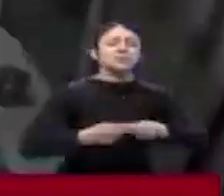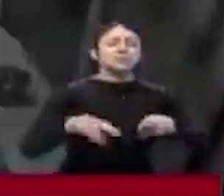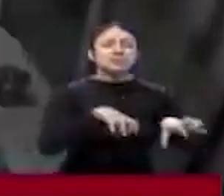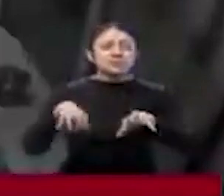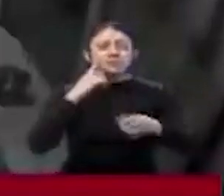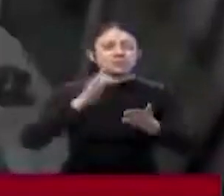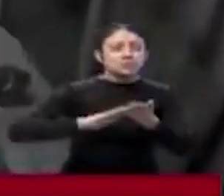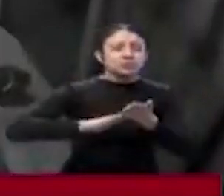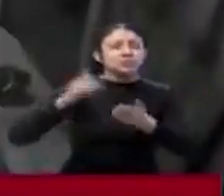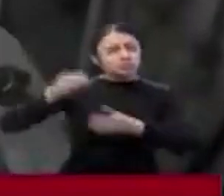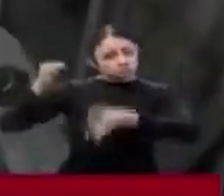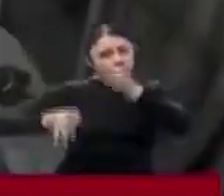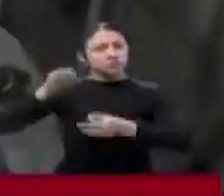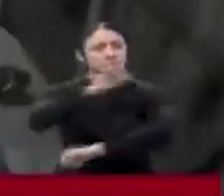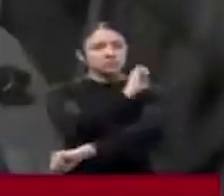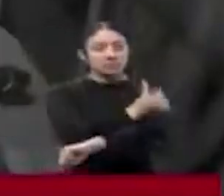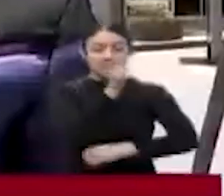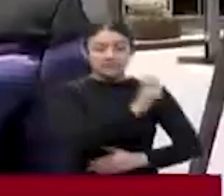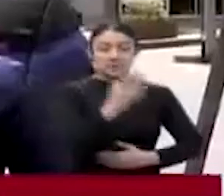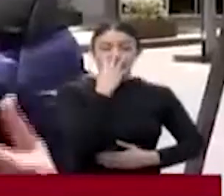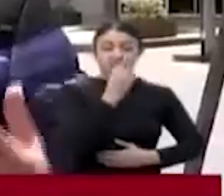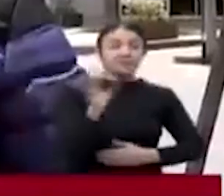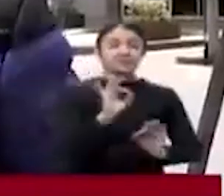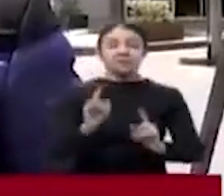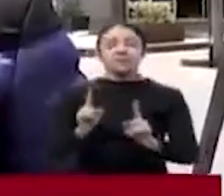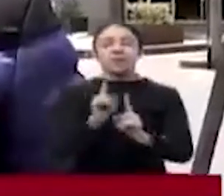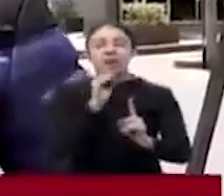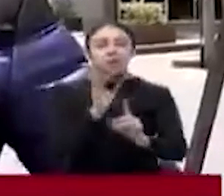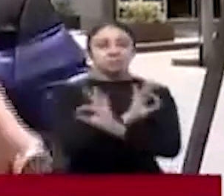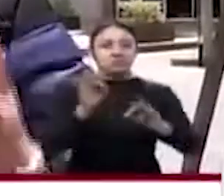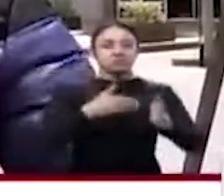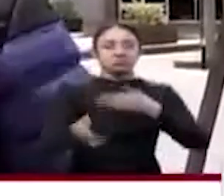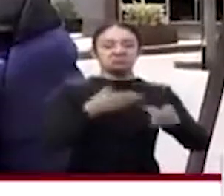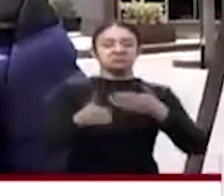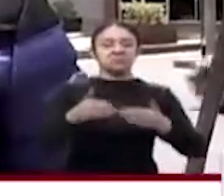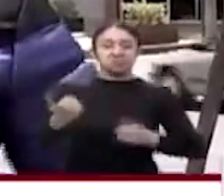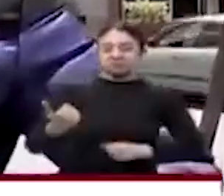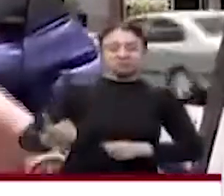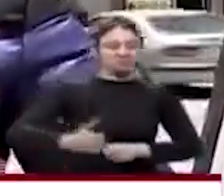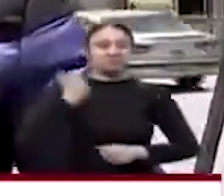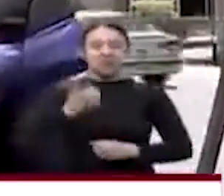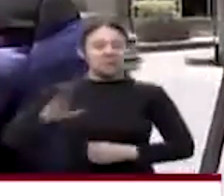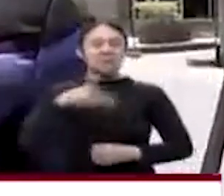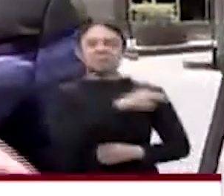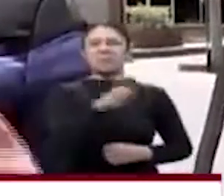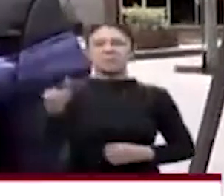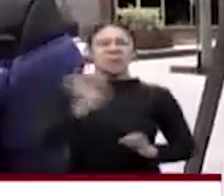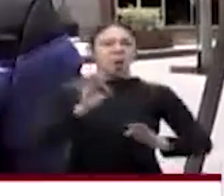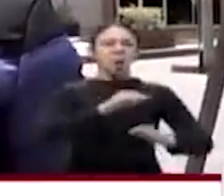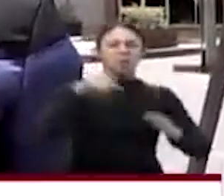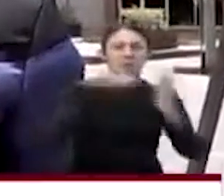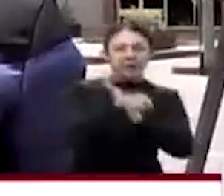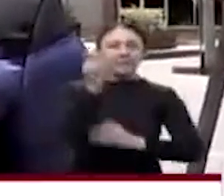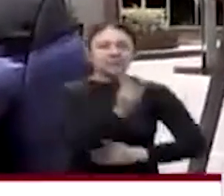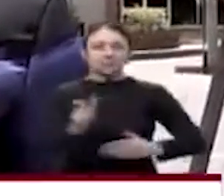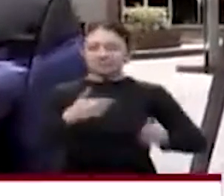quedar en la impunidad. Ya los criminales no nos amenazan, ya los criminales no hablan, ya los criminales simplemente van disparando o apuñalando a la